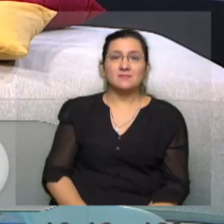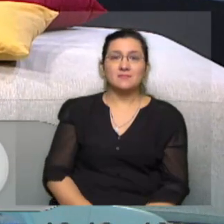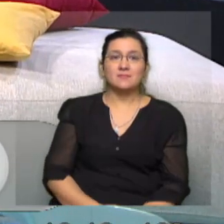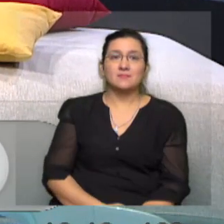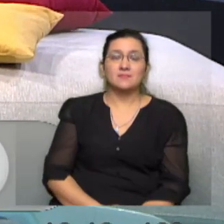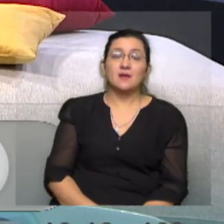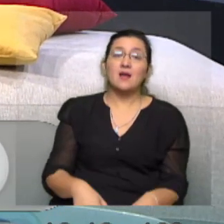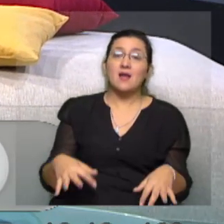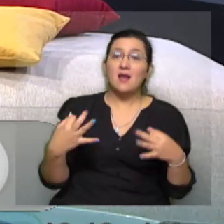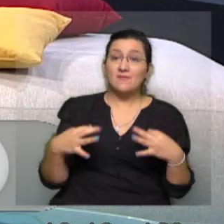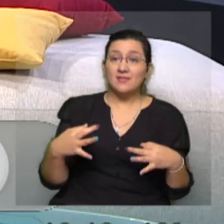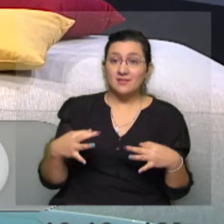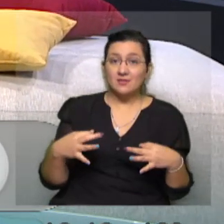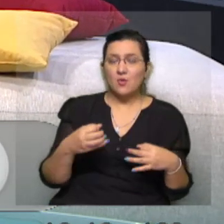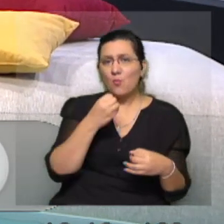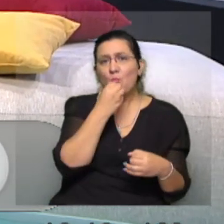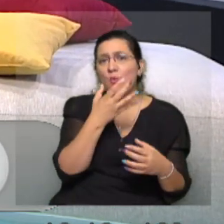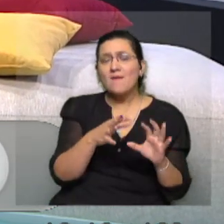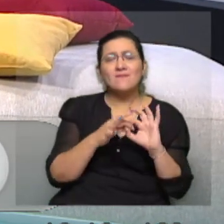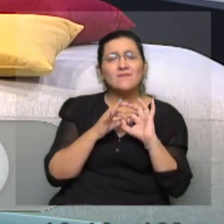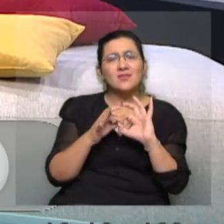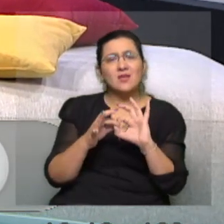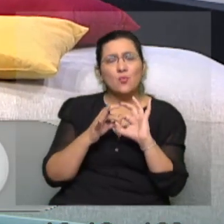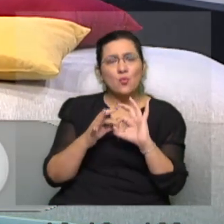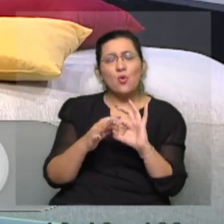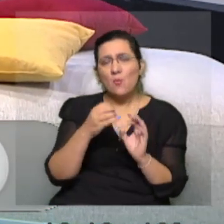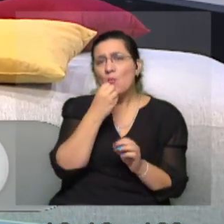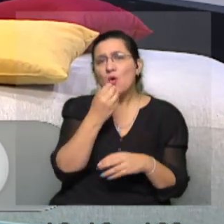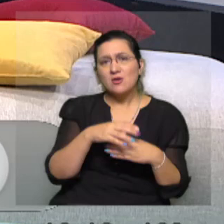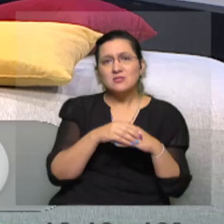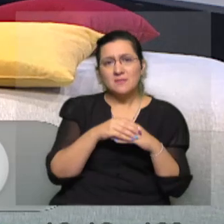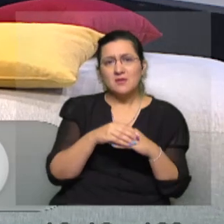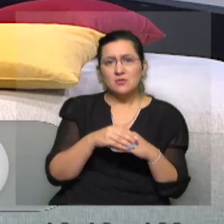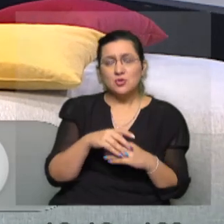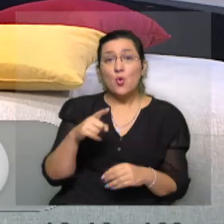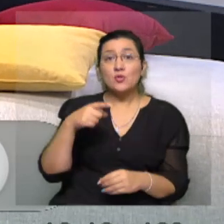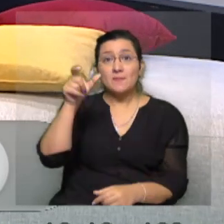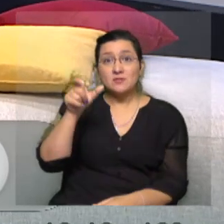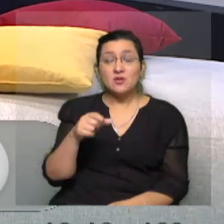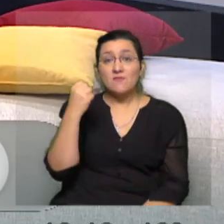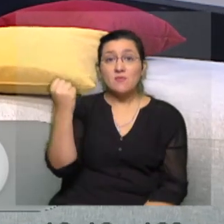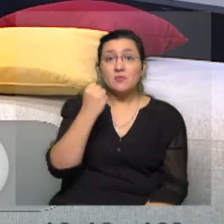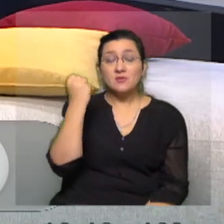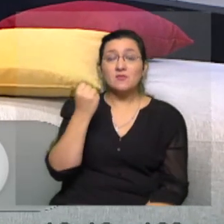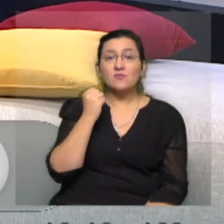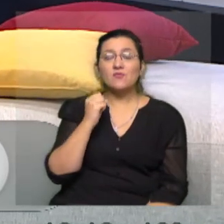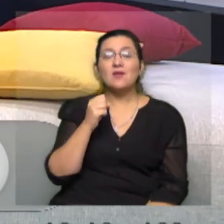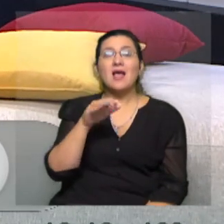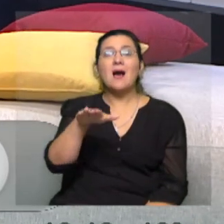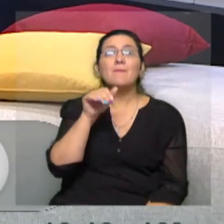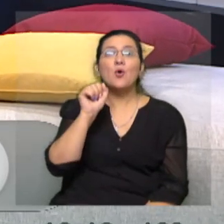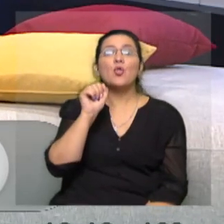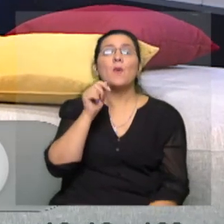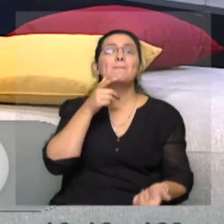Y la verdad que tuvimos un buen vínculo de buena amistad. Otra persona que fue importante fue el Pistola Marsicano,